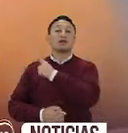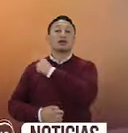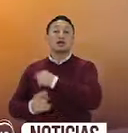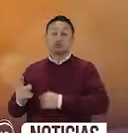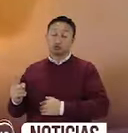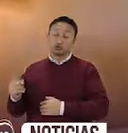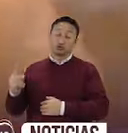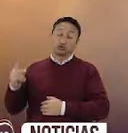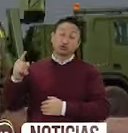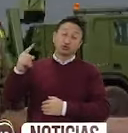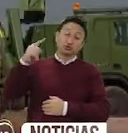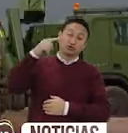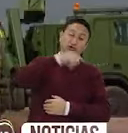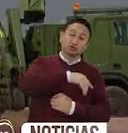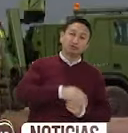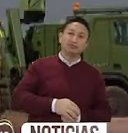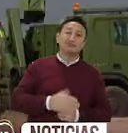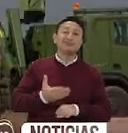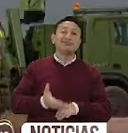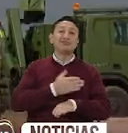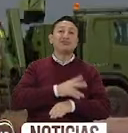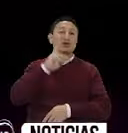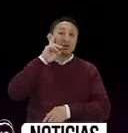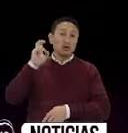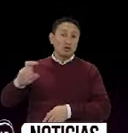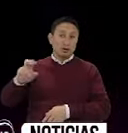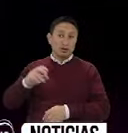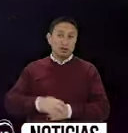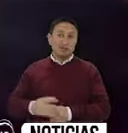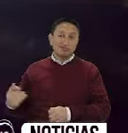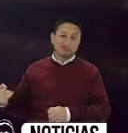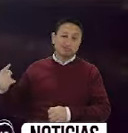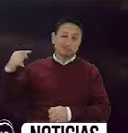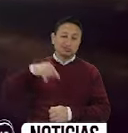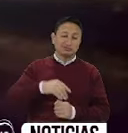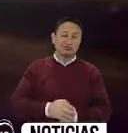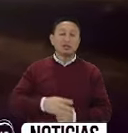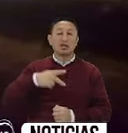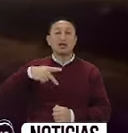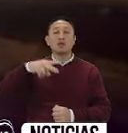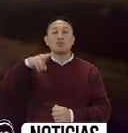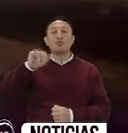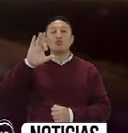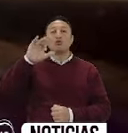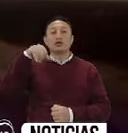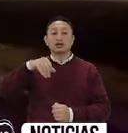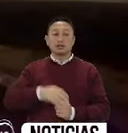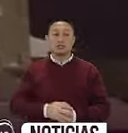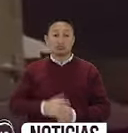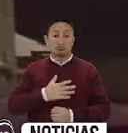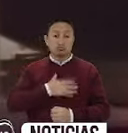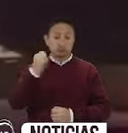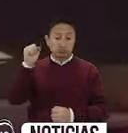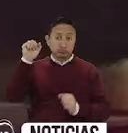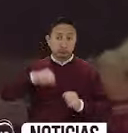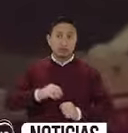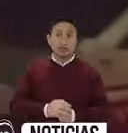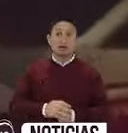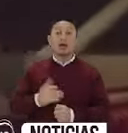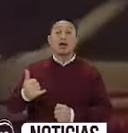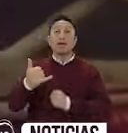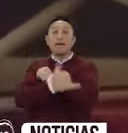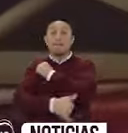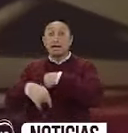dio en respuesta a los ataques de Ucrania en los que se emplearon armas occidentales. Vladimir Putin señaló también que tienen el derecho de atacar a aquellos países